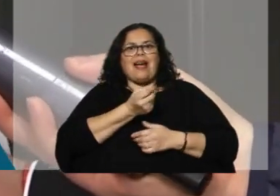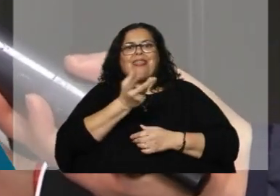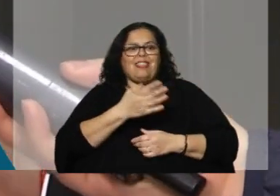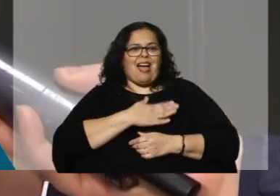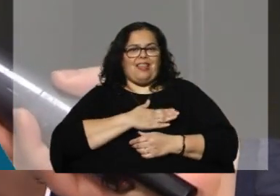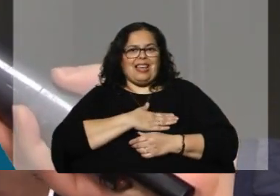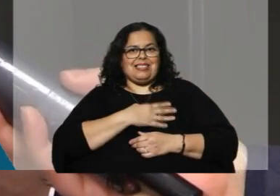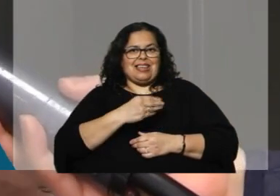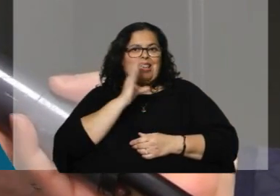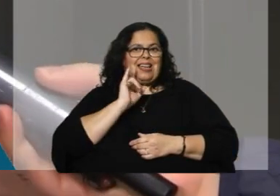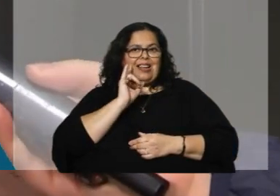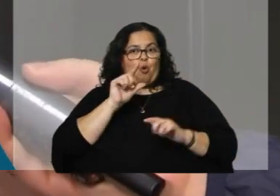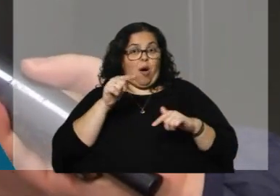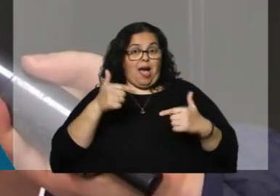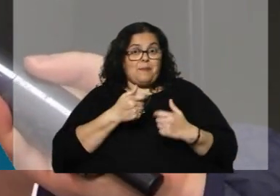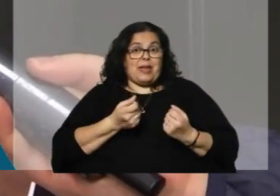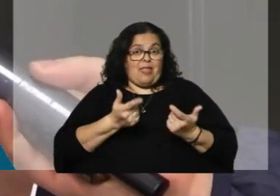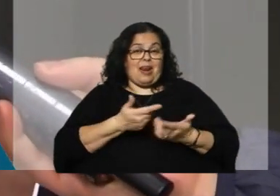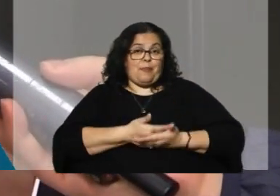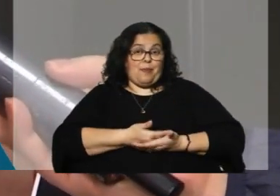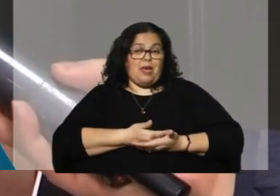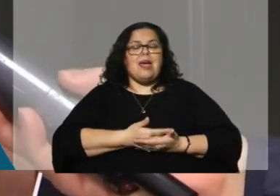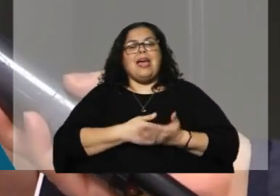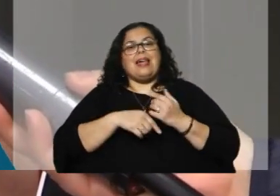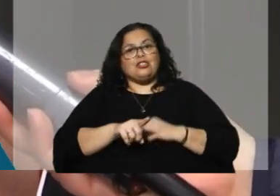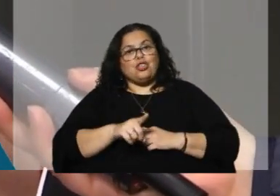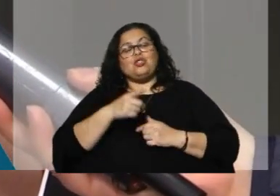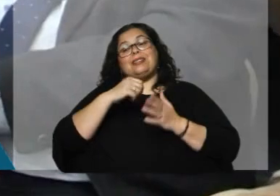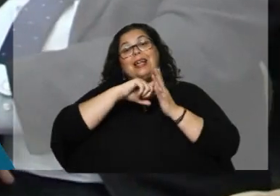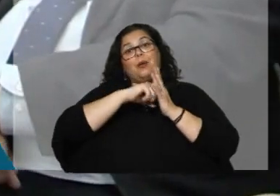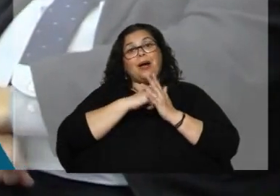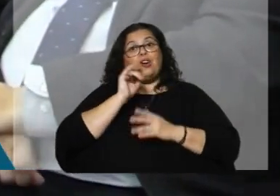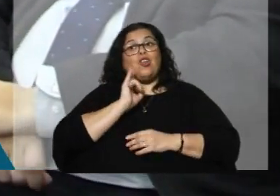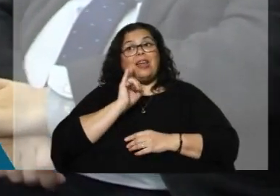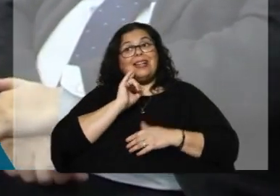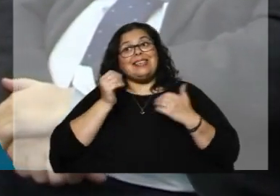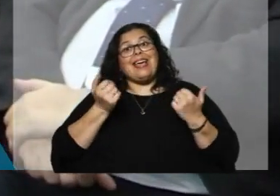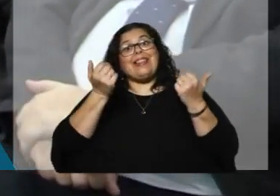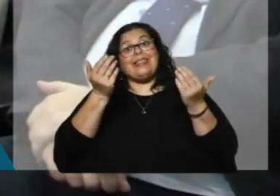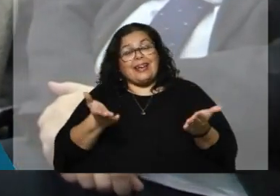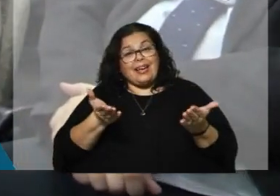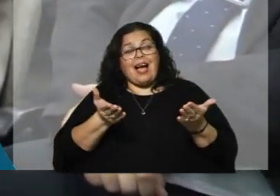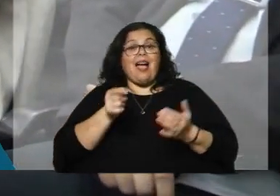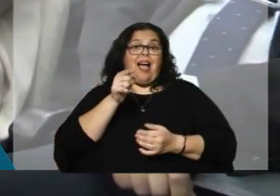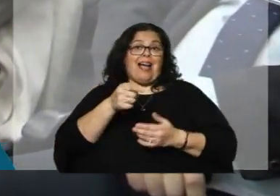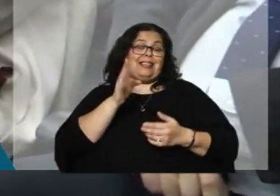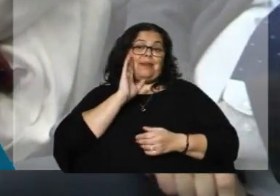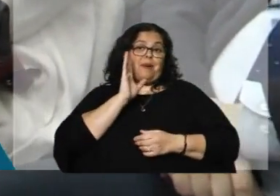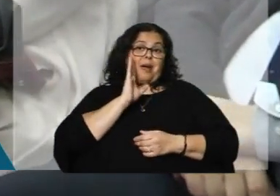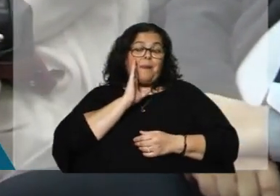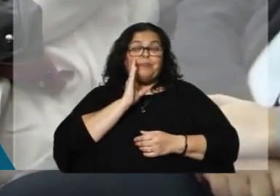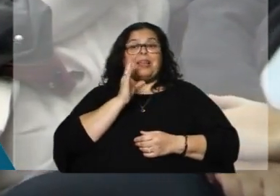suficiente de leche para darle a su recién nacido. En esos casos, el banco de leche entrega esta leche pasteurizada a esos bebés hasta que la